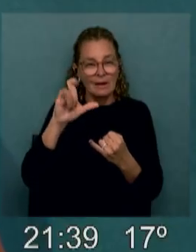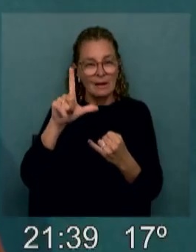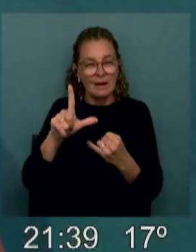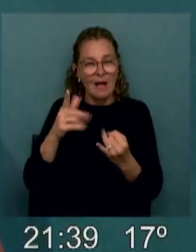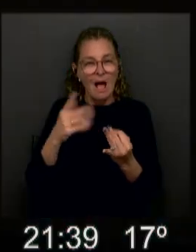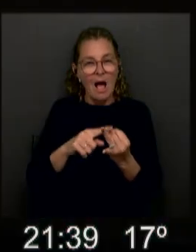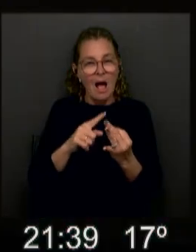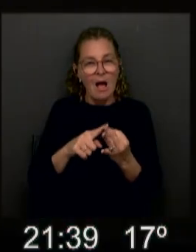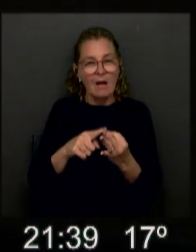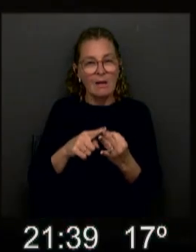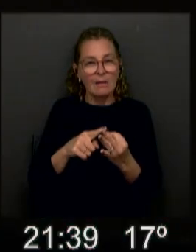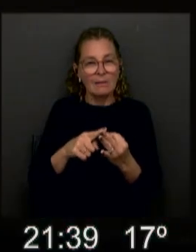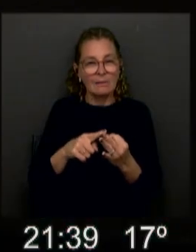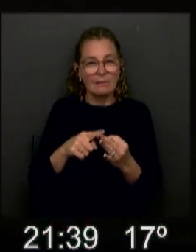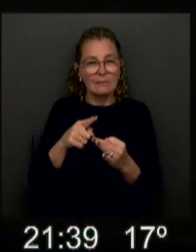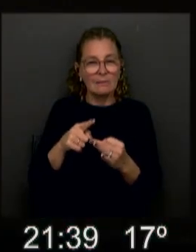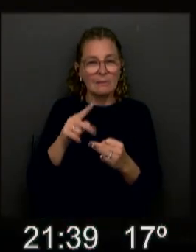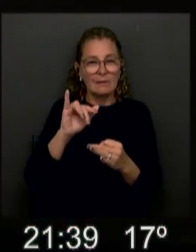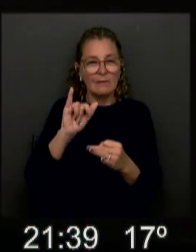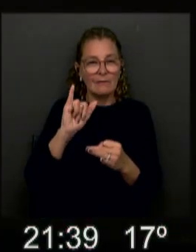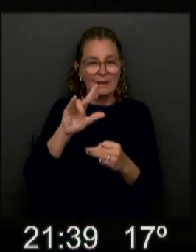fue Villeberta.